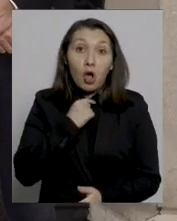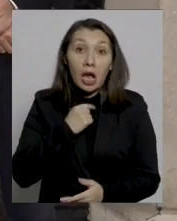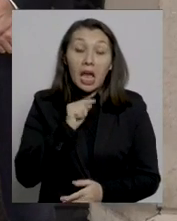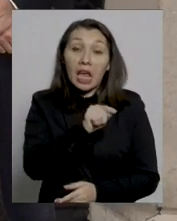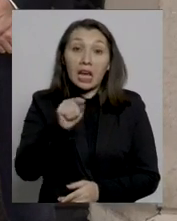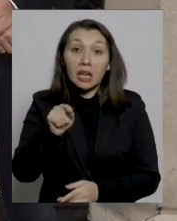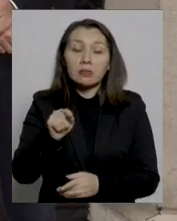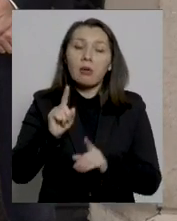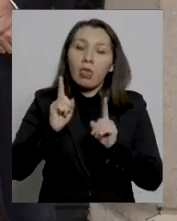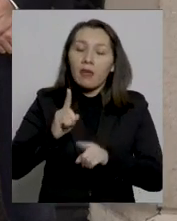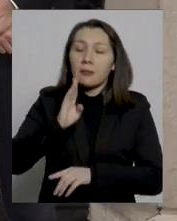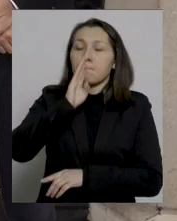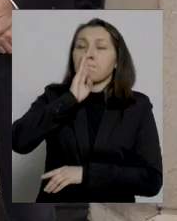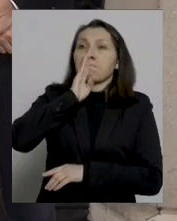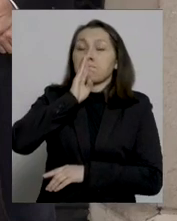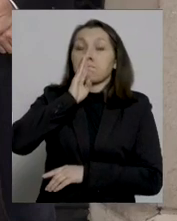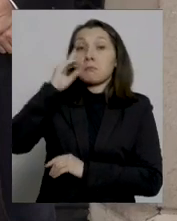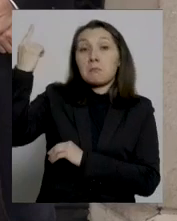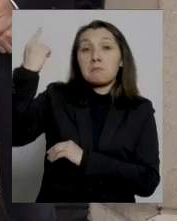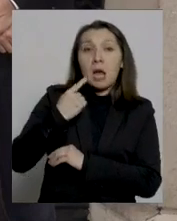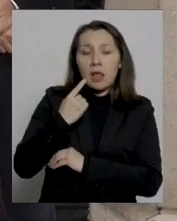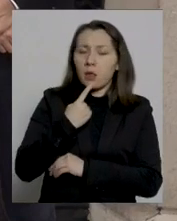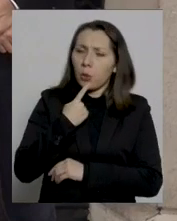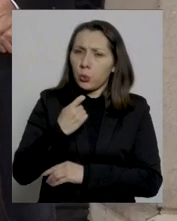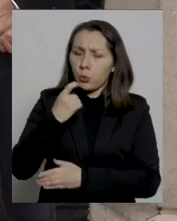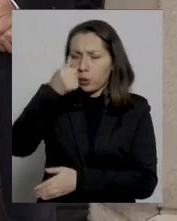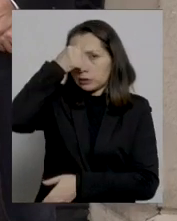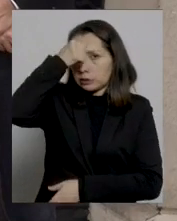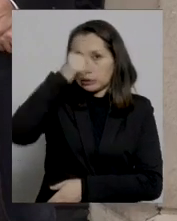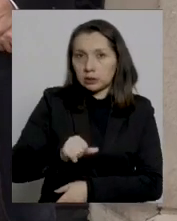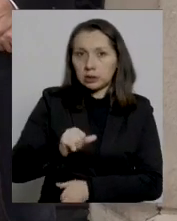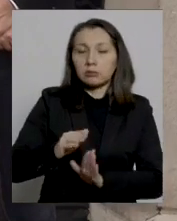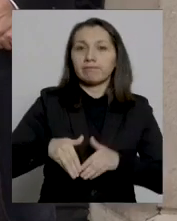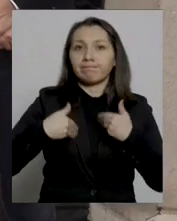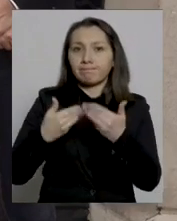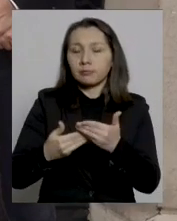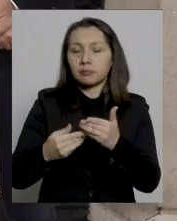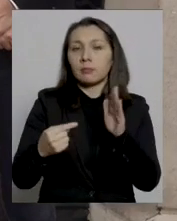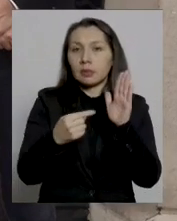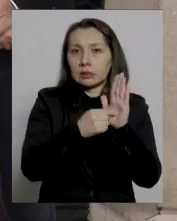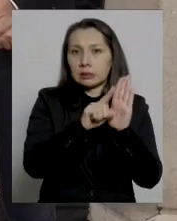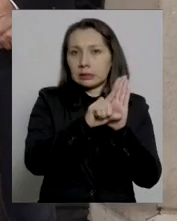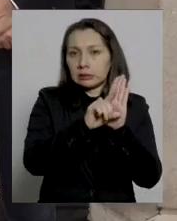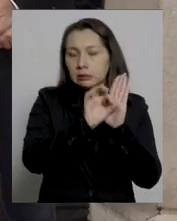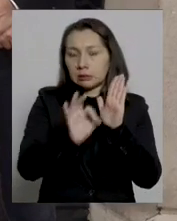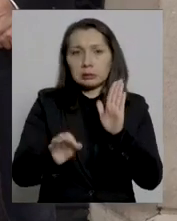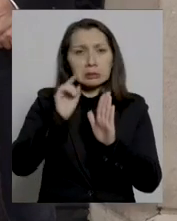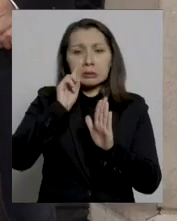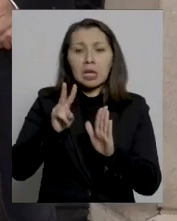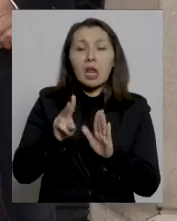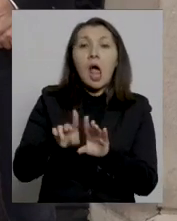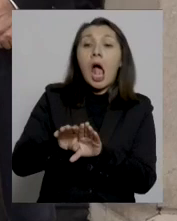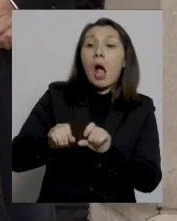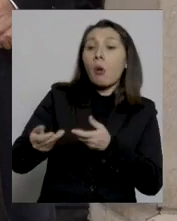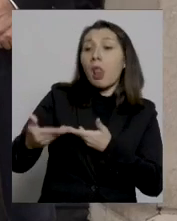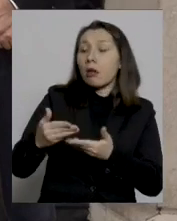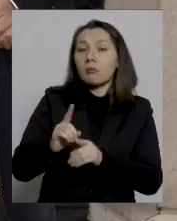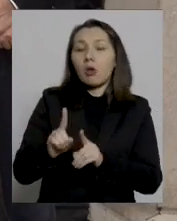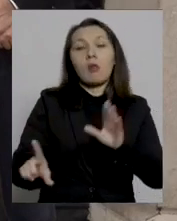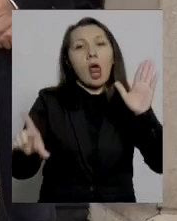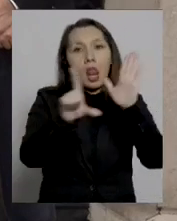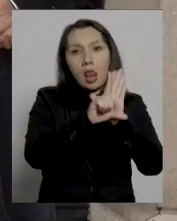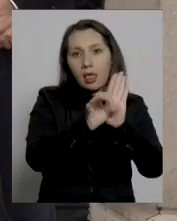van a tener que atenerse a las duras sanciones que se van a aplicar sin contemplaciones, de acuerdo a lo que nuestra